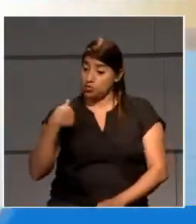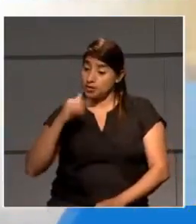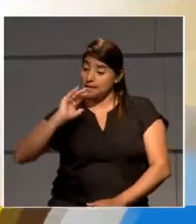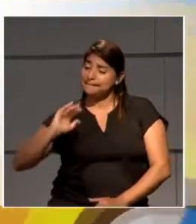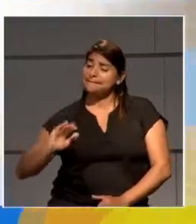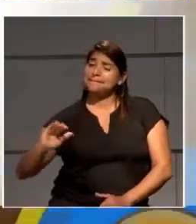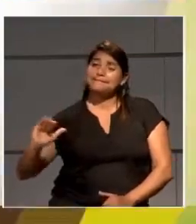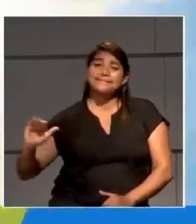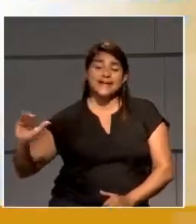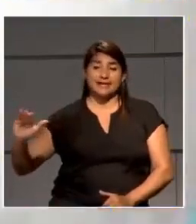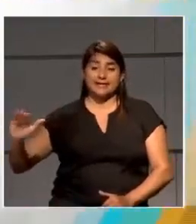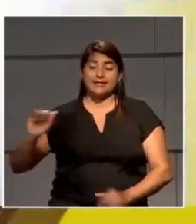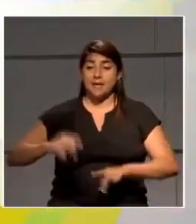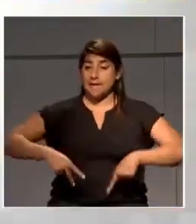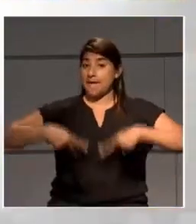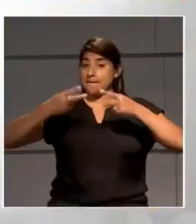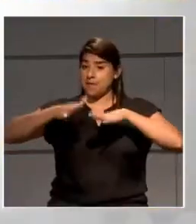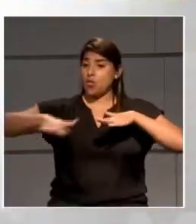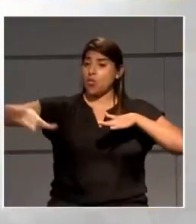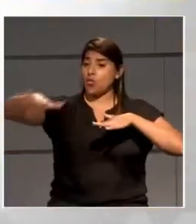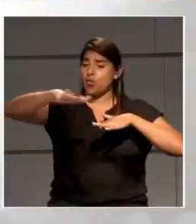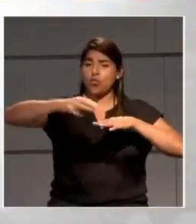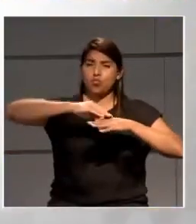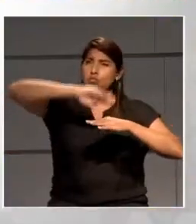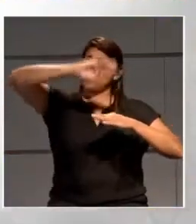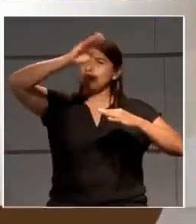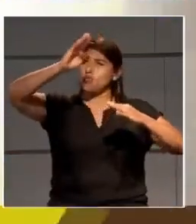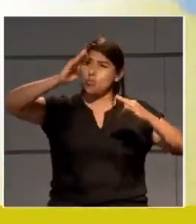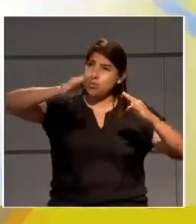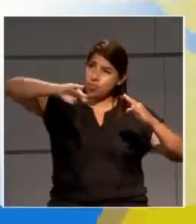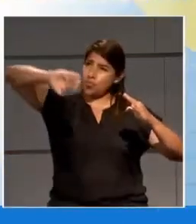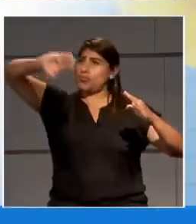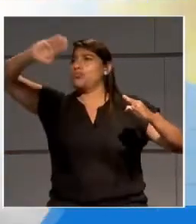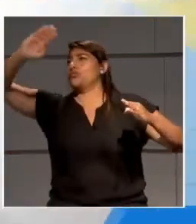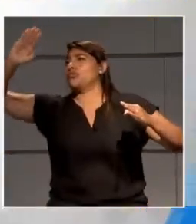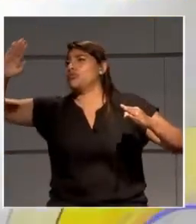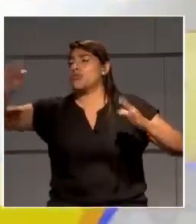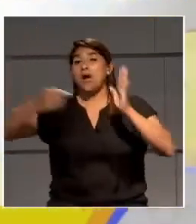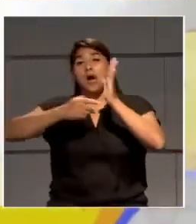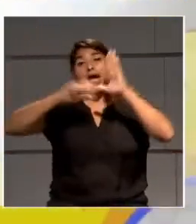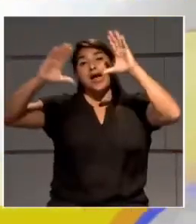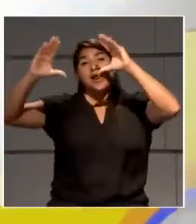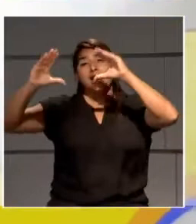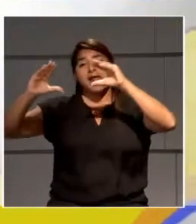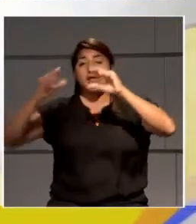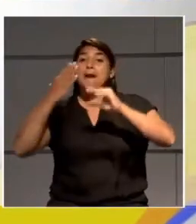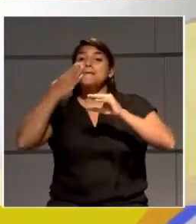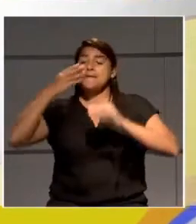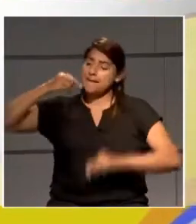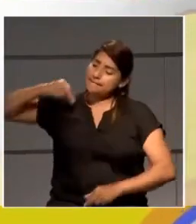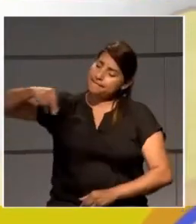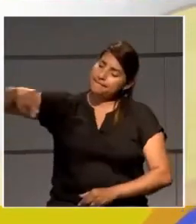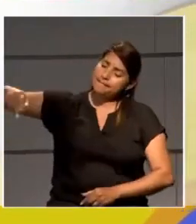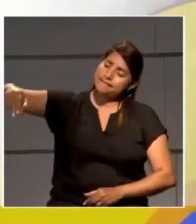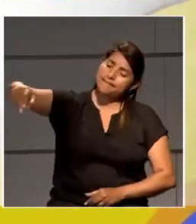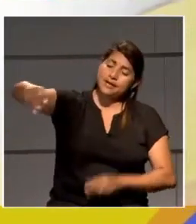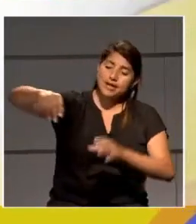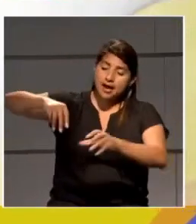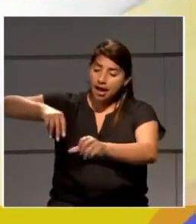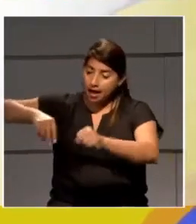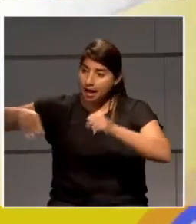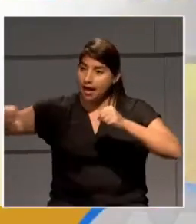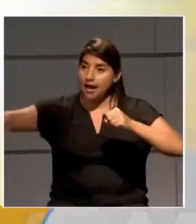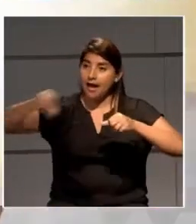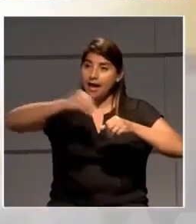pequeñita, vivía en una zona muy montañosa y entonces en las tardes salíamos a caminar con mi mamá y recogíamos ramitas, por eso